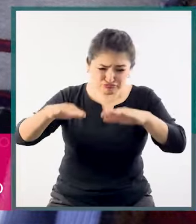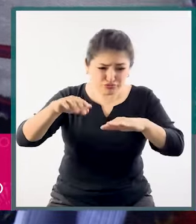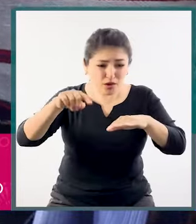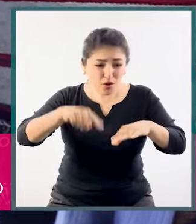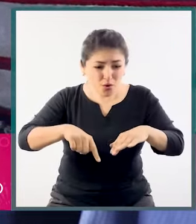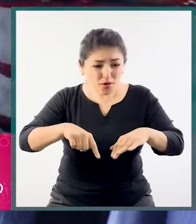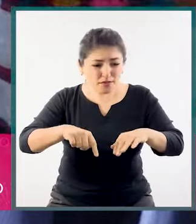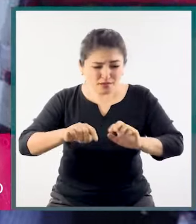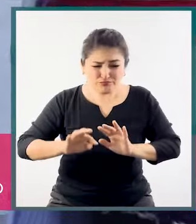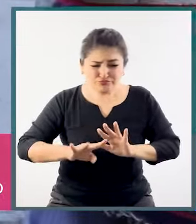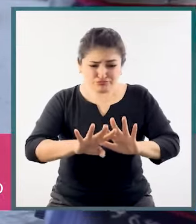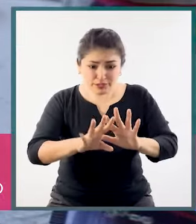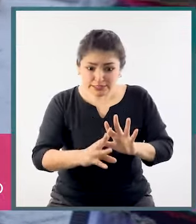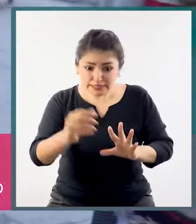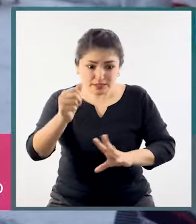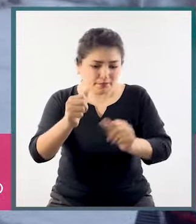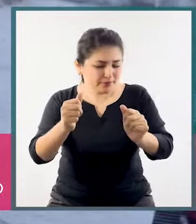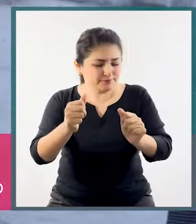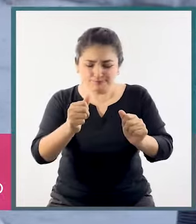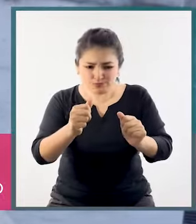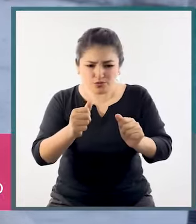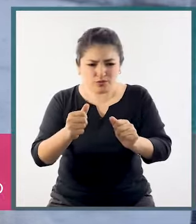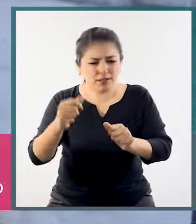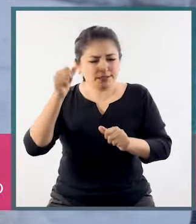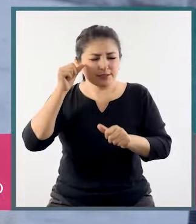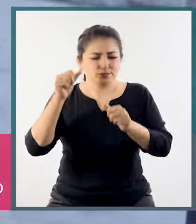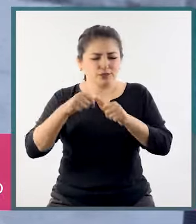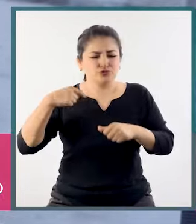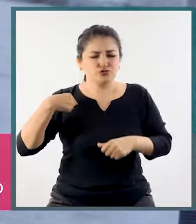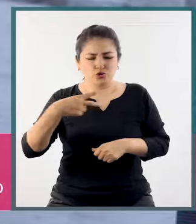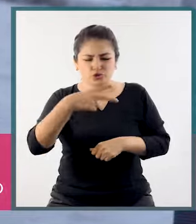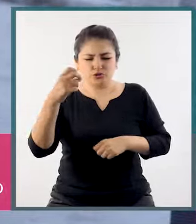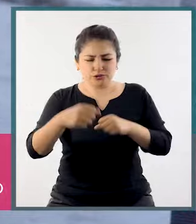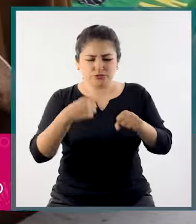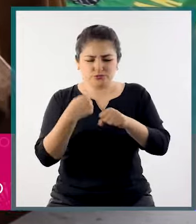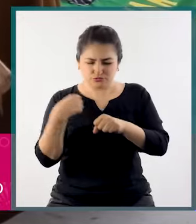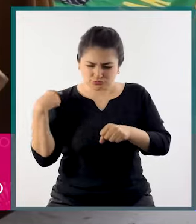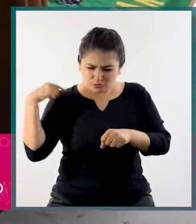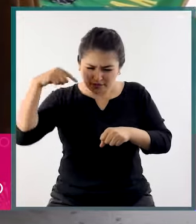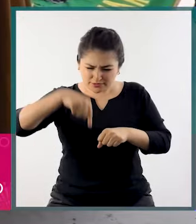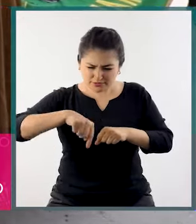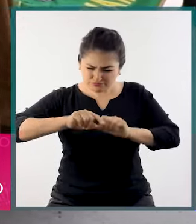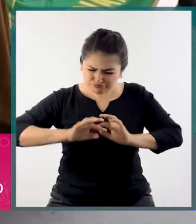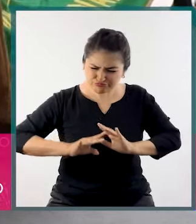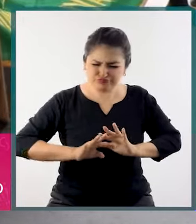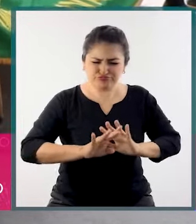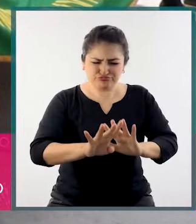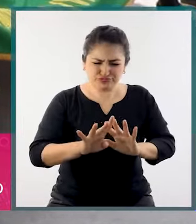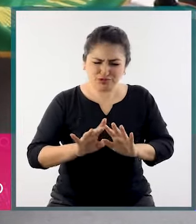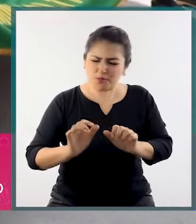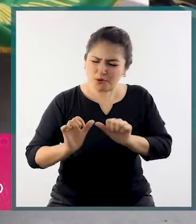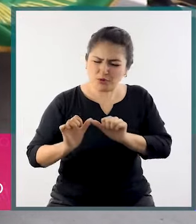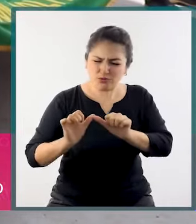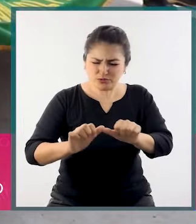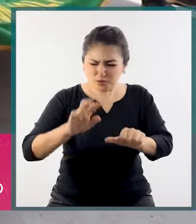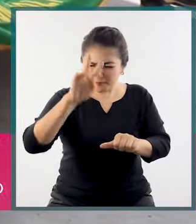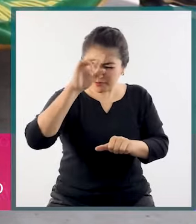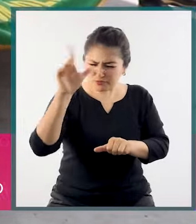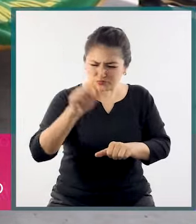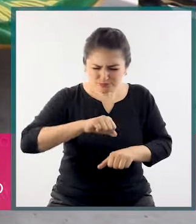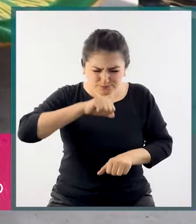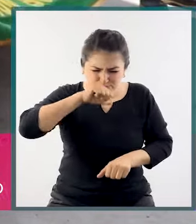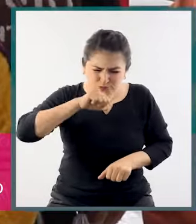muera. Y de aquí a muchos años, digan, en el Bicentenario yo participé y aquí está mi legado y voy a seguir haciendo